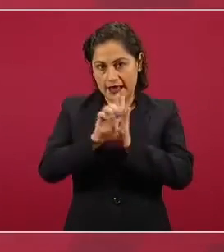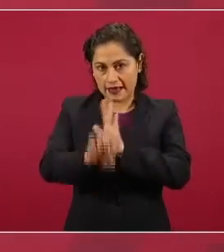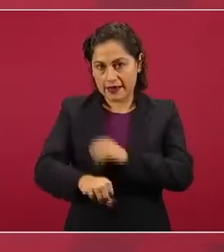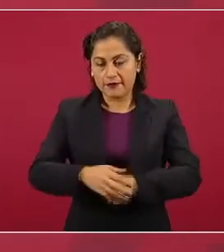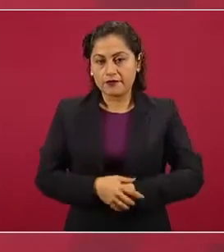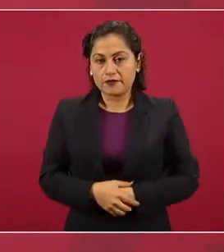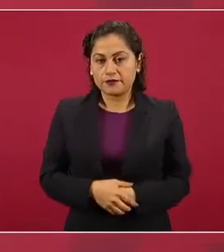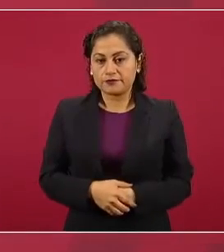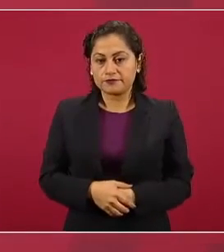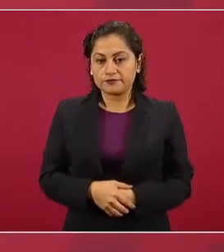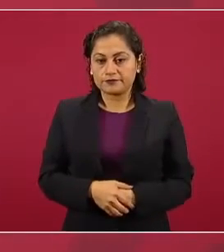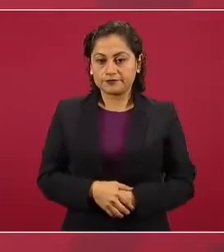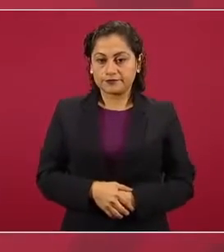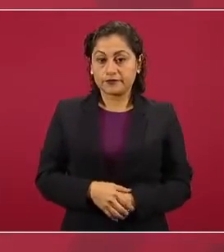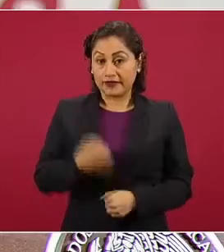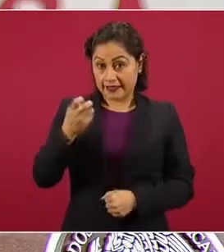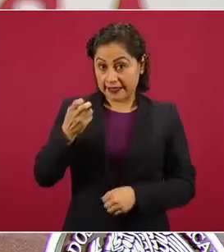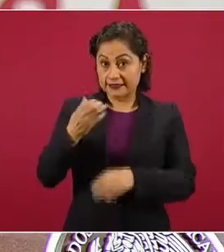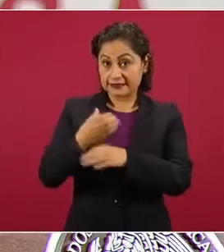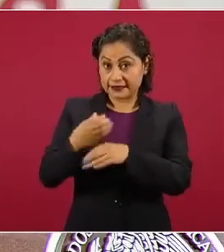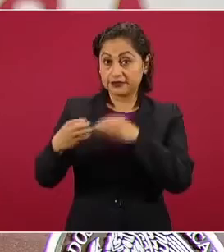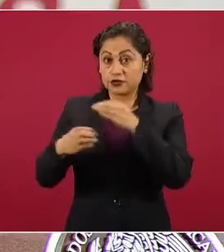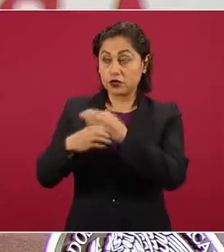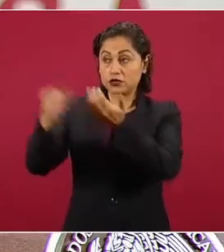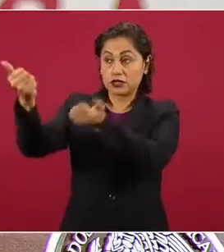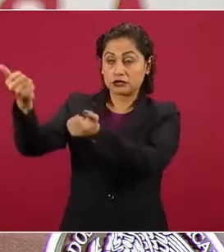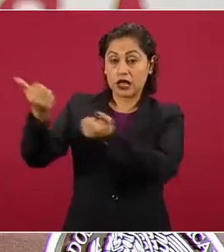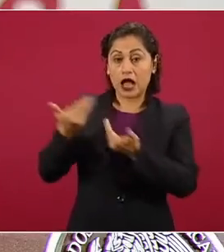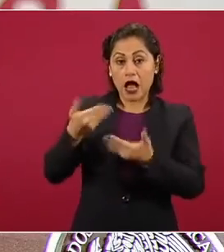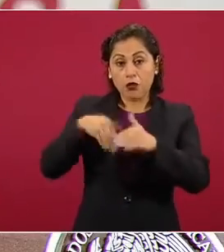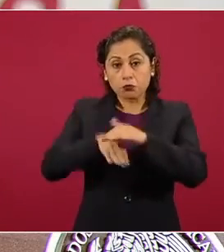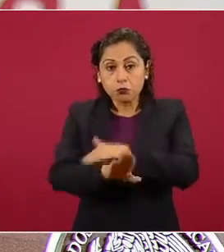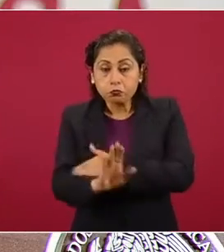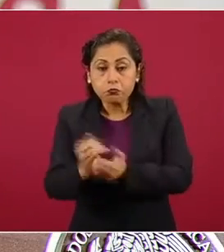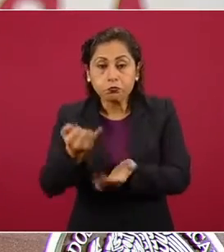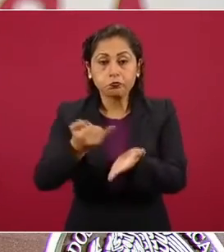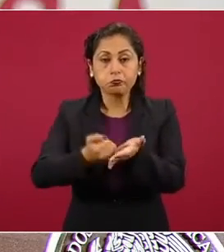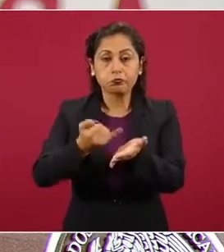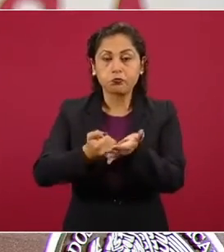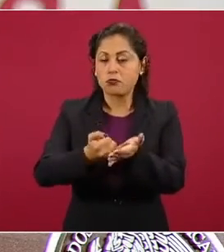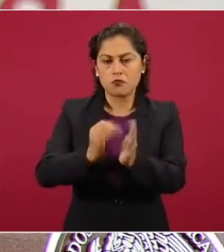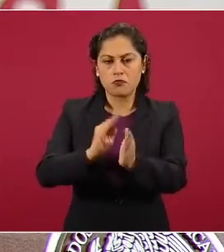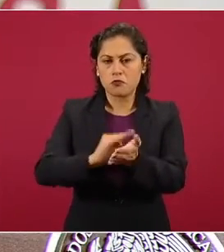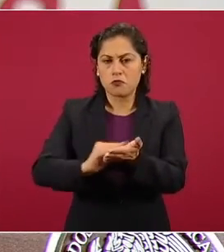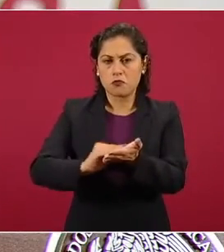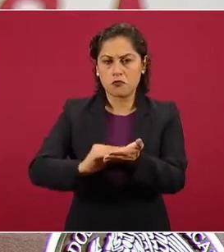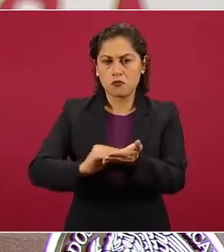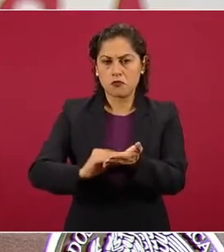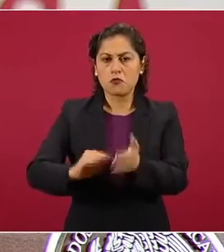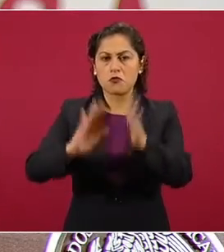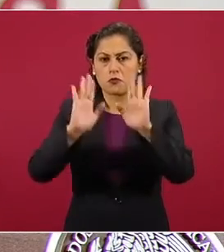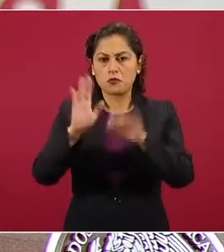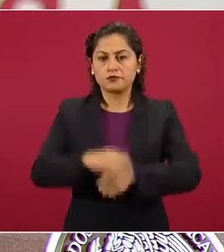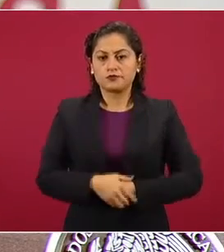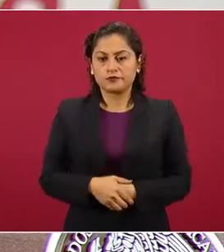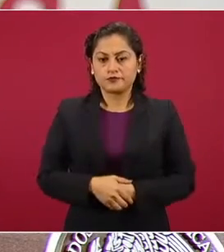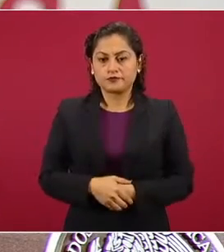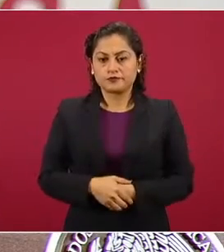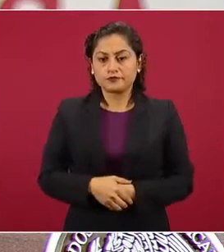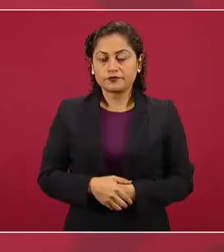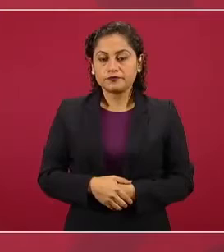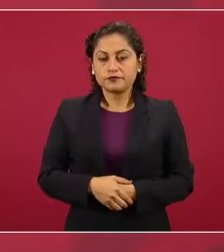Entonces, esas mercancías sí van a poder llegar. Ahora, se define hasta qué cantidad